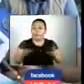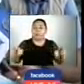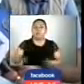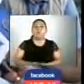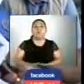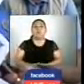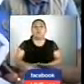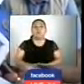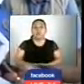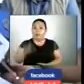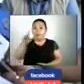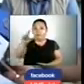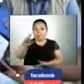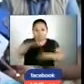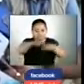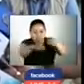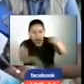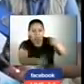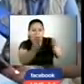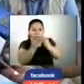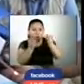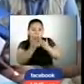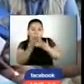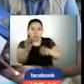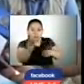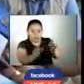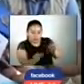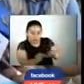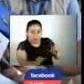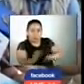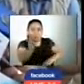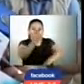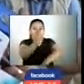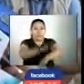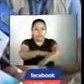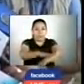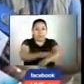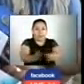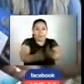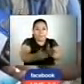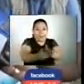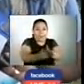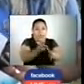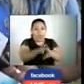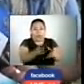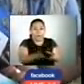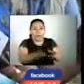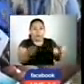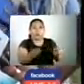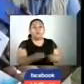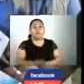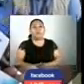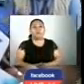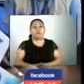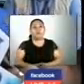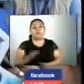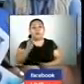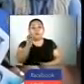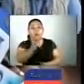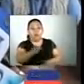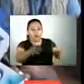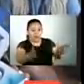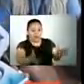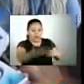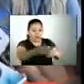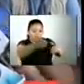con la batización nosotros logramos eliminar a la larva del zancudo que es a la que le tiene efecto porque es el la deltametrina